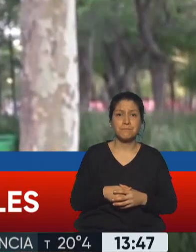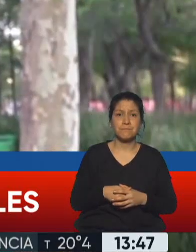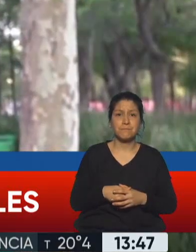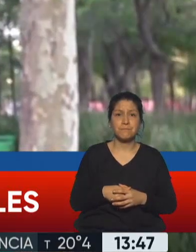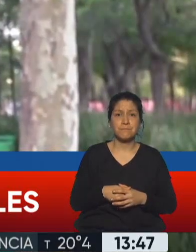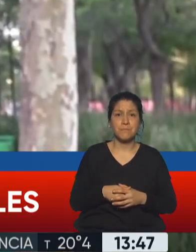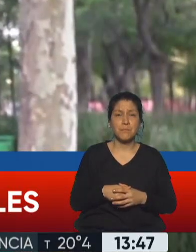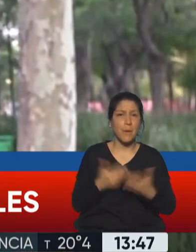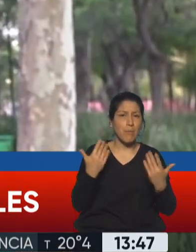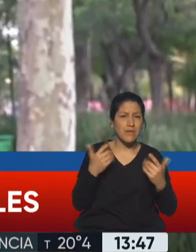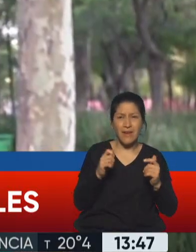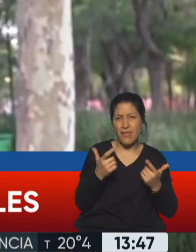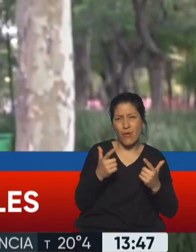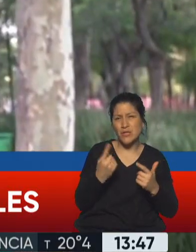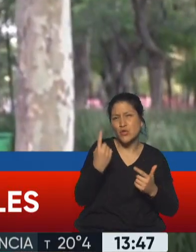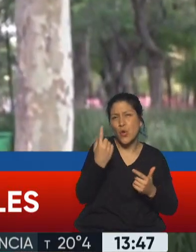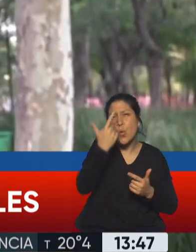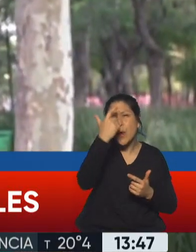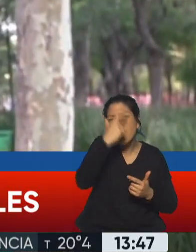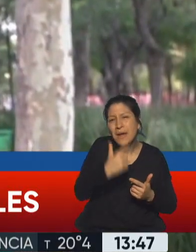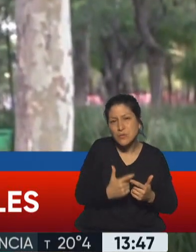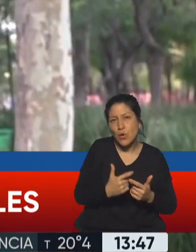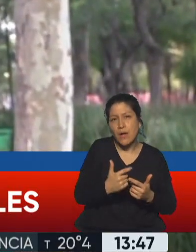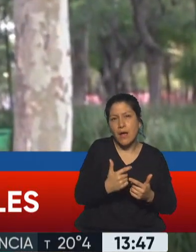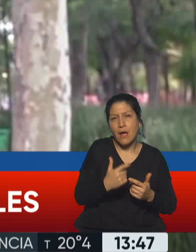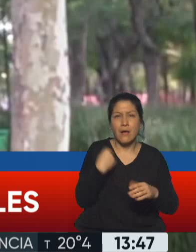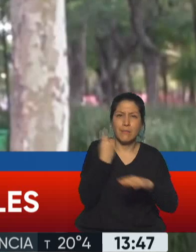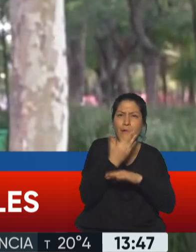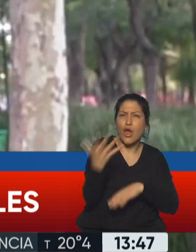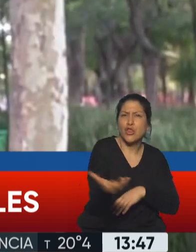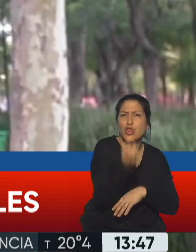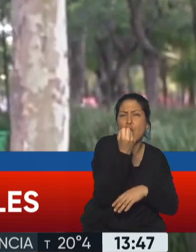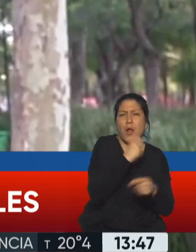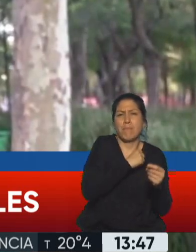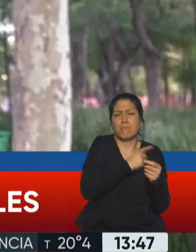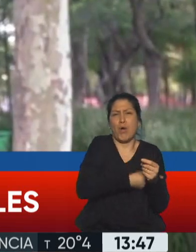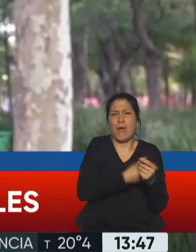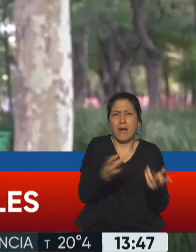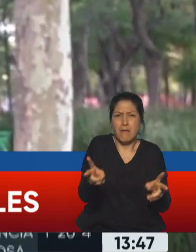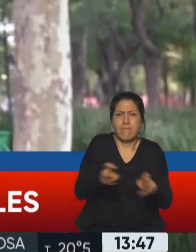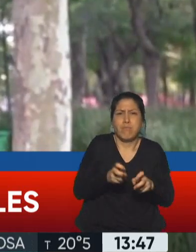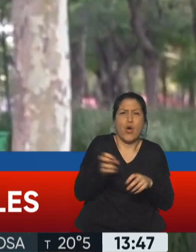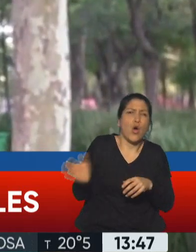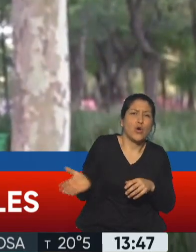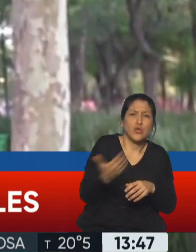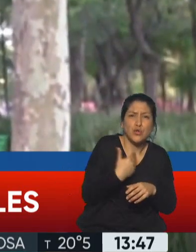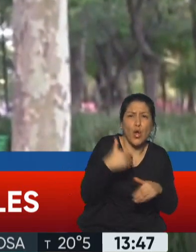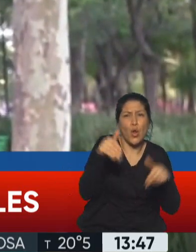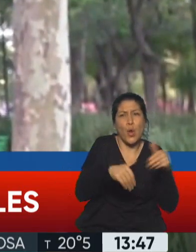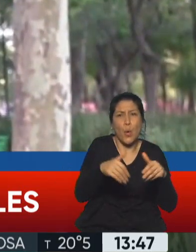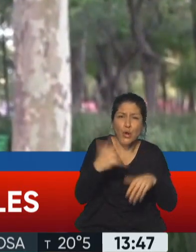no es posible que una sola persona tenga todo el poder o todas las canicas o todos los